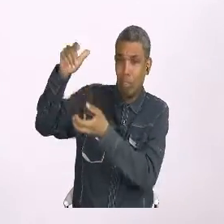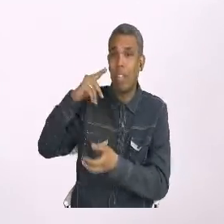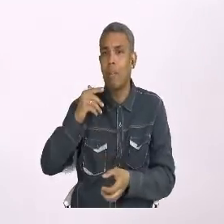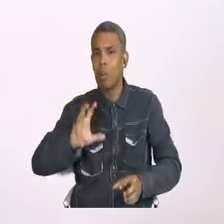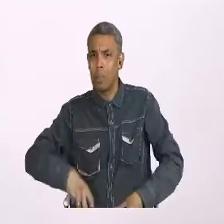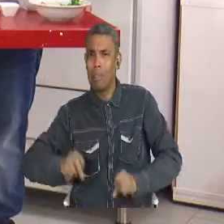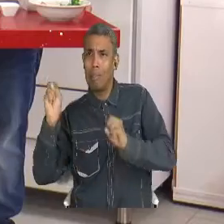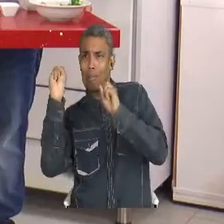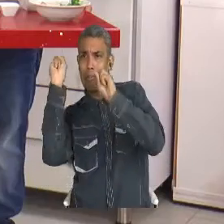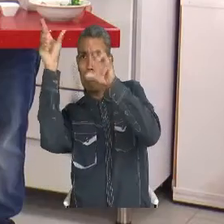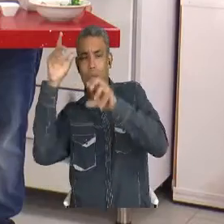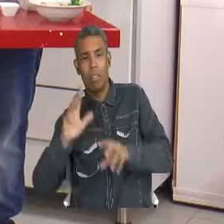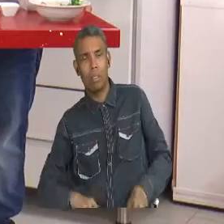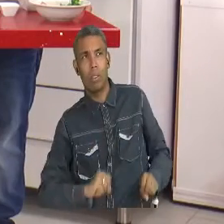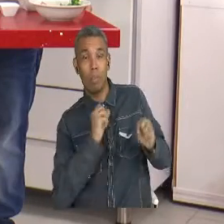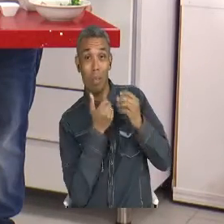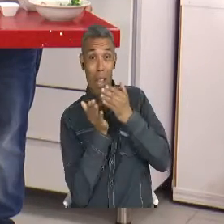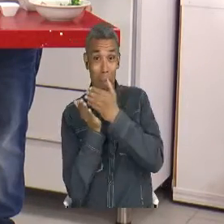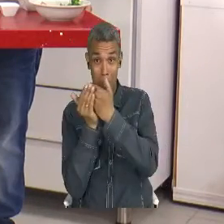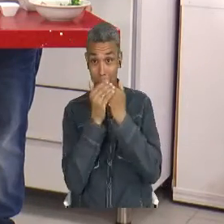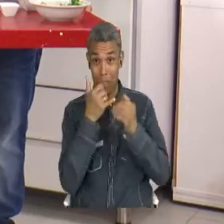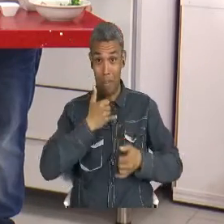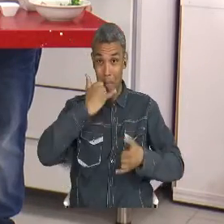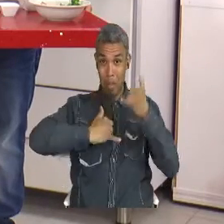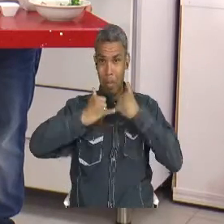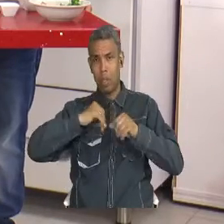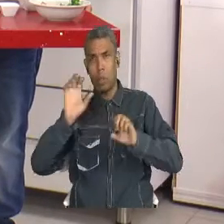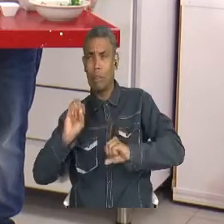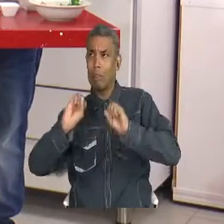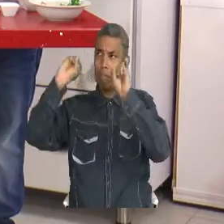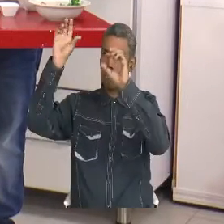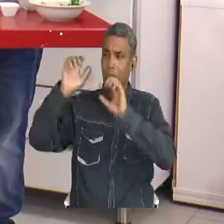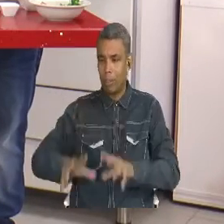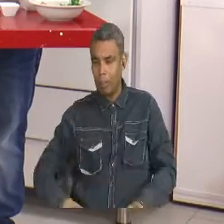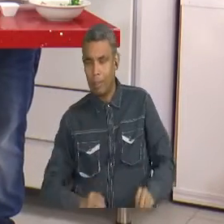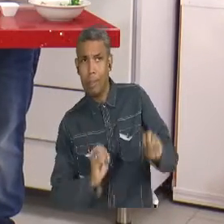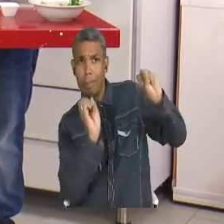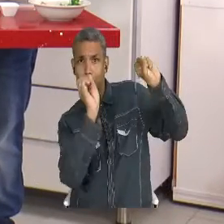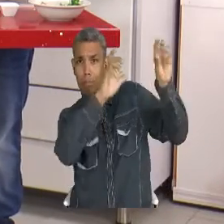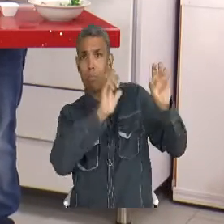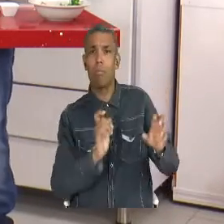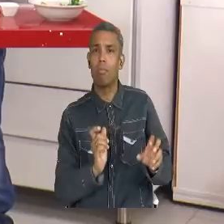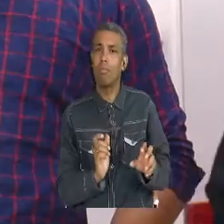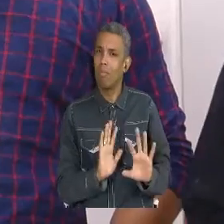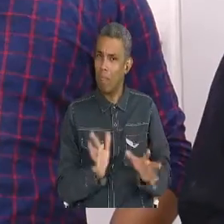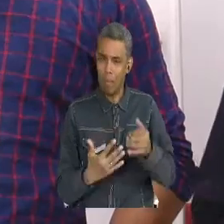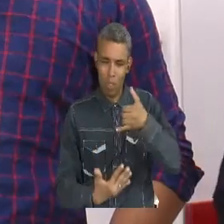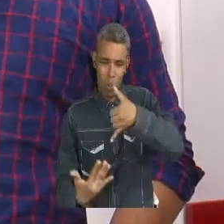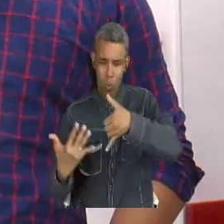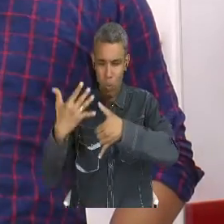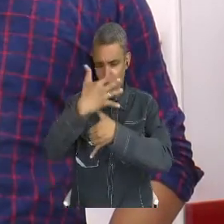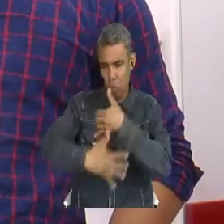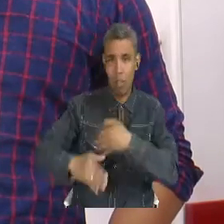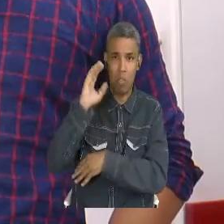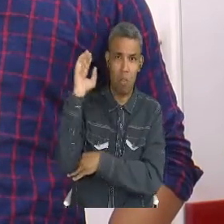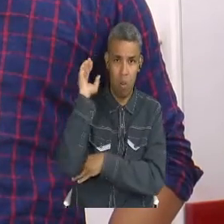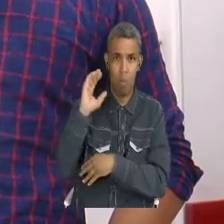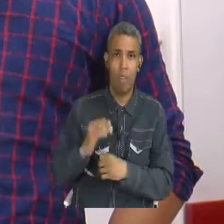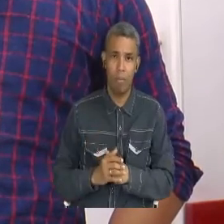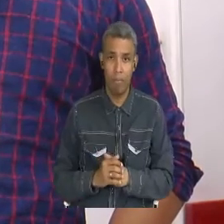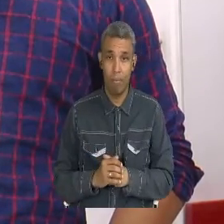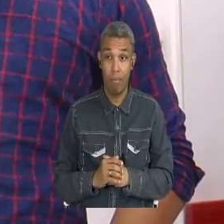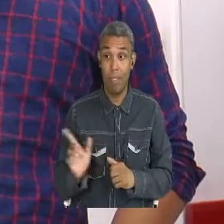Colombia. Sí, exacto, Roche. Bueno, la garantía de que efectivamente la Galería del Mueble Juan Carlos Bolaños está completamente acreditada